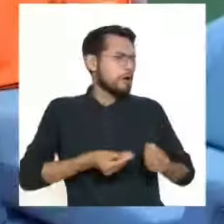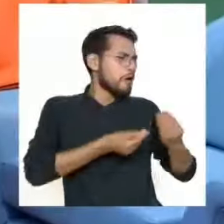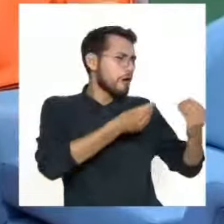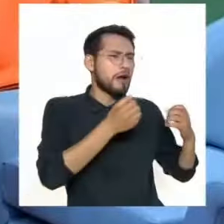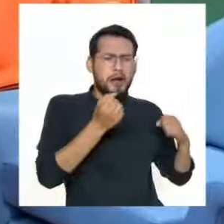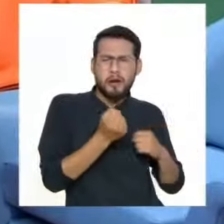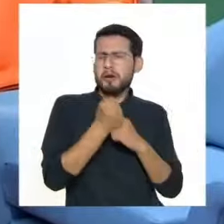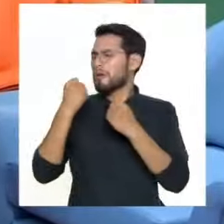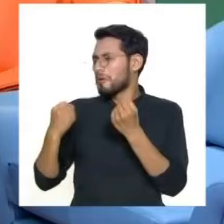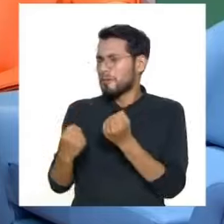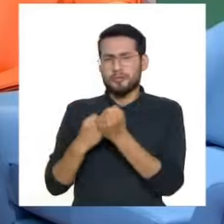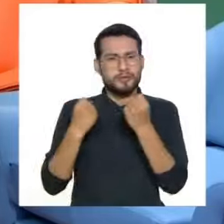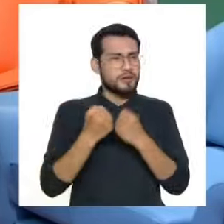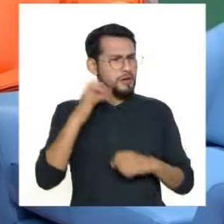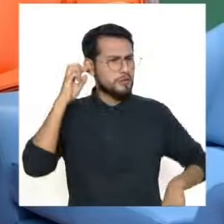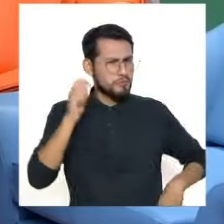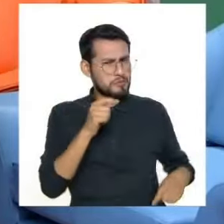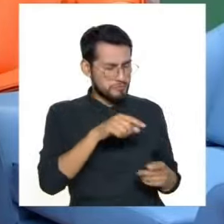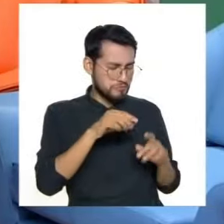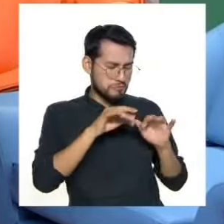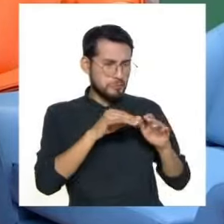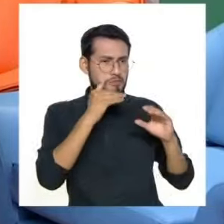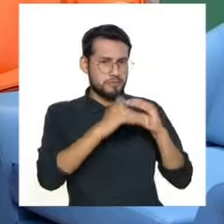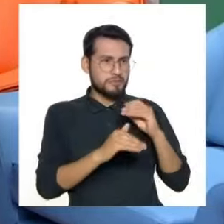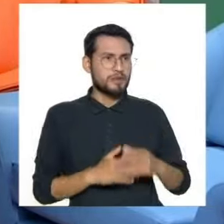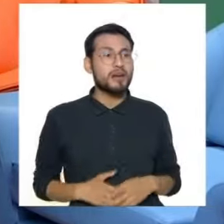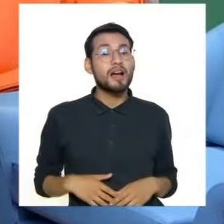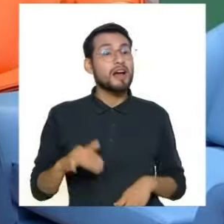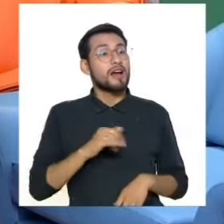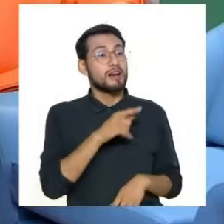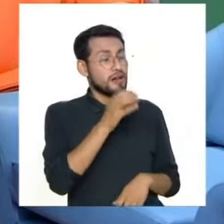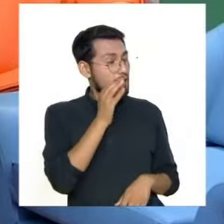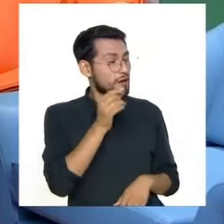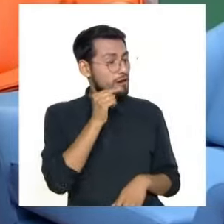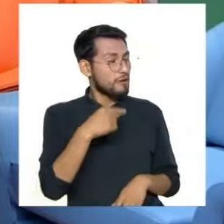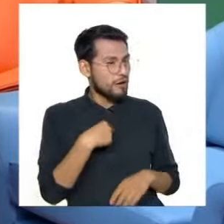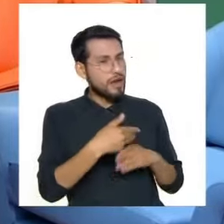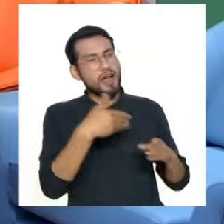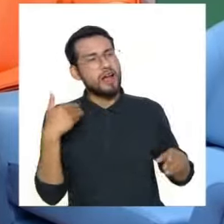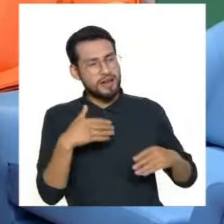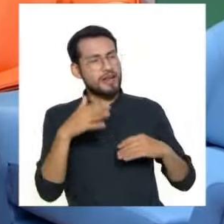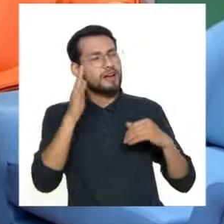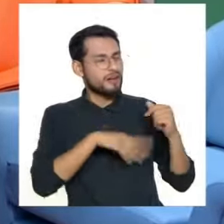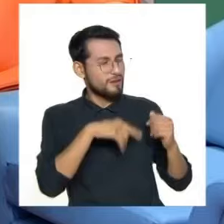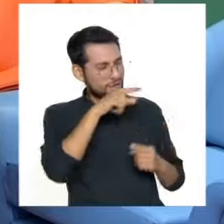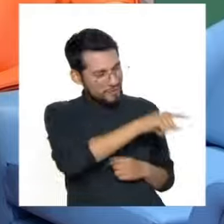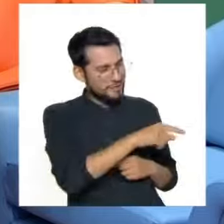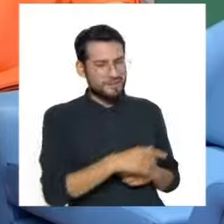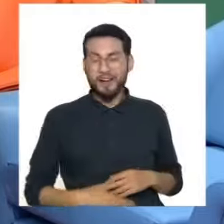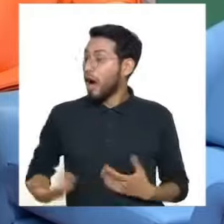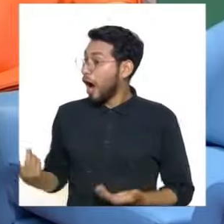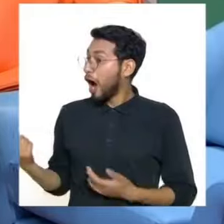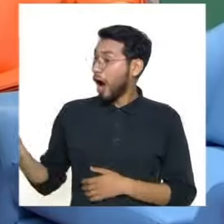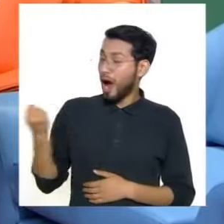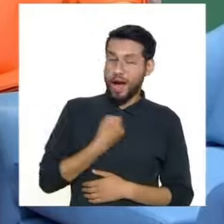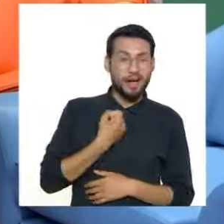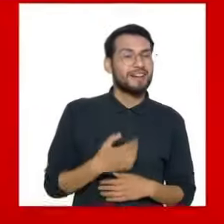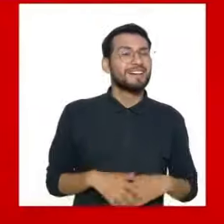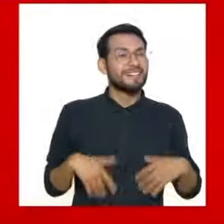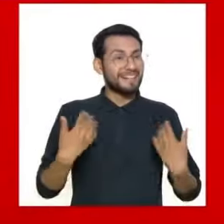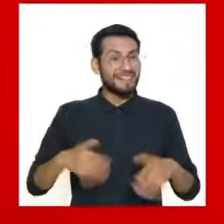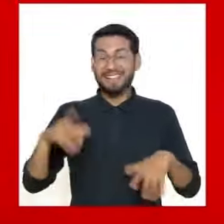apoyan todo y pisu me dice no así éramos Cris y yo antes de que llegues no así así no le